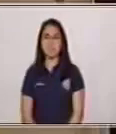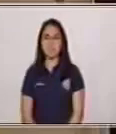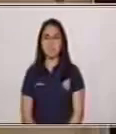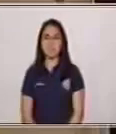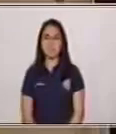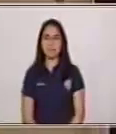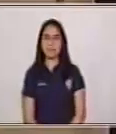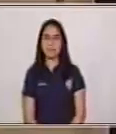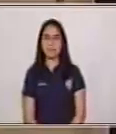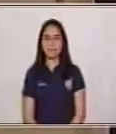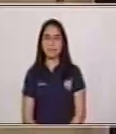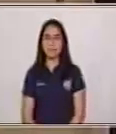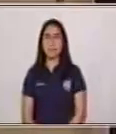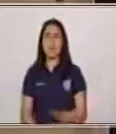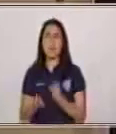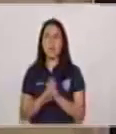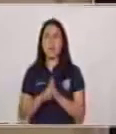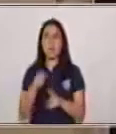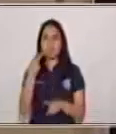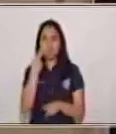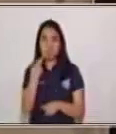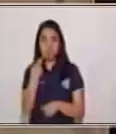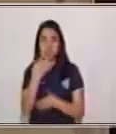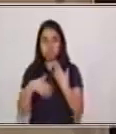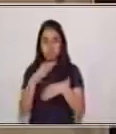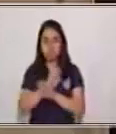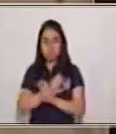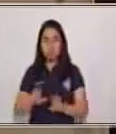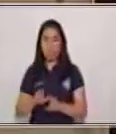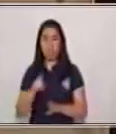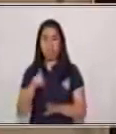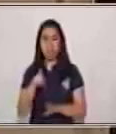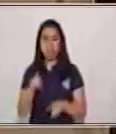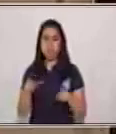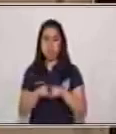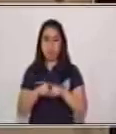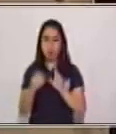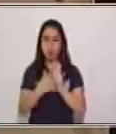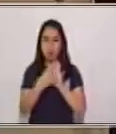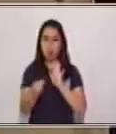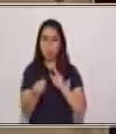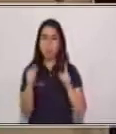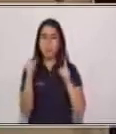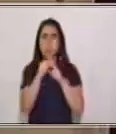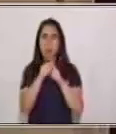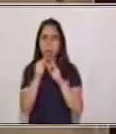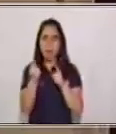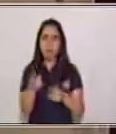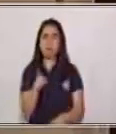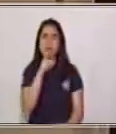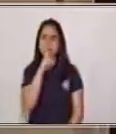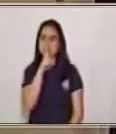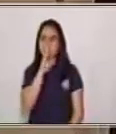el silencio que escuchas. El título del poema es